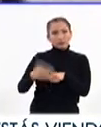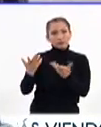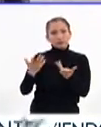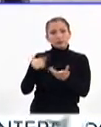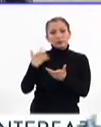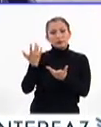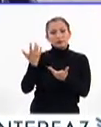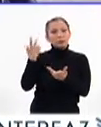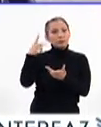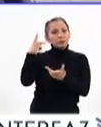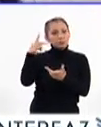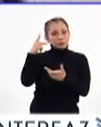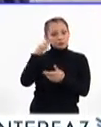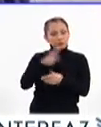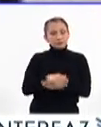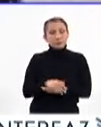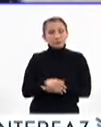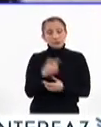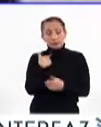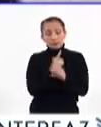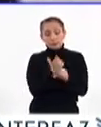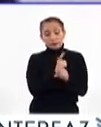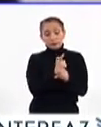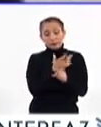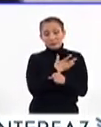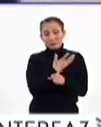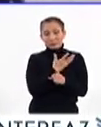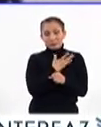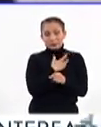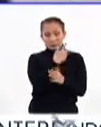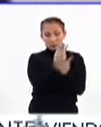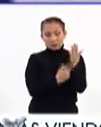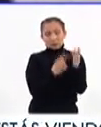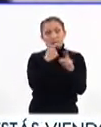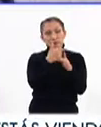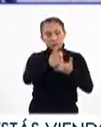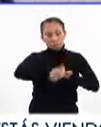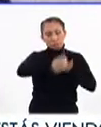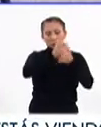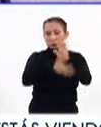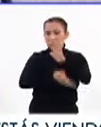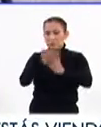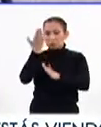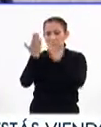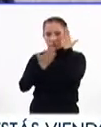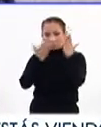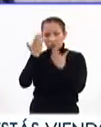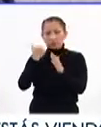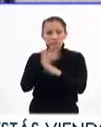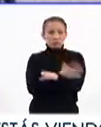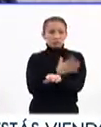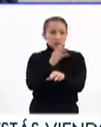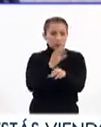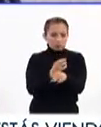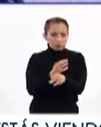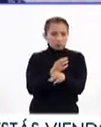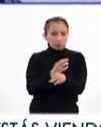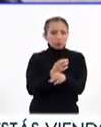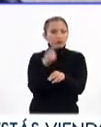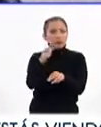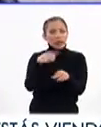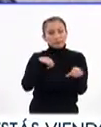INE de Puebla y la licenciatura tiene programas de movilidad. Por medio de la coordinación